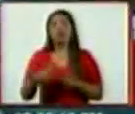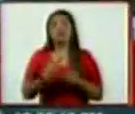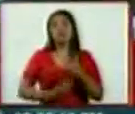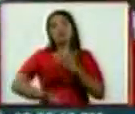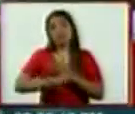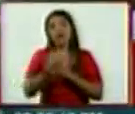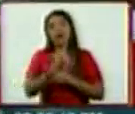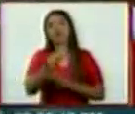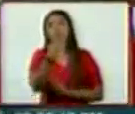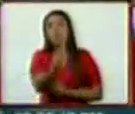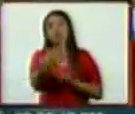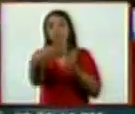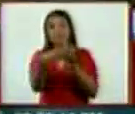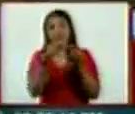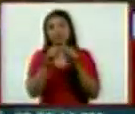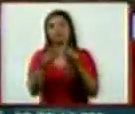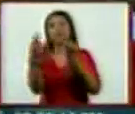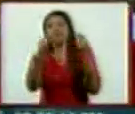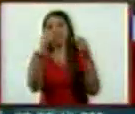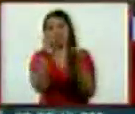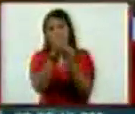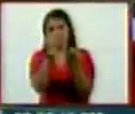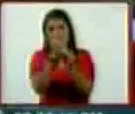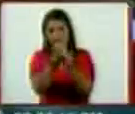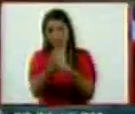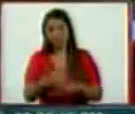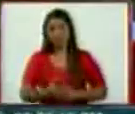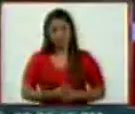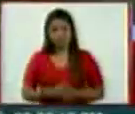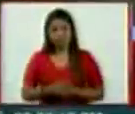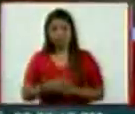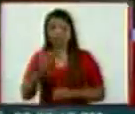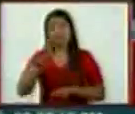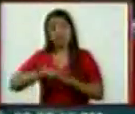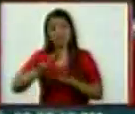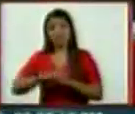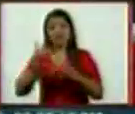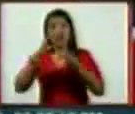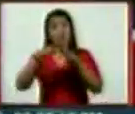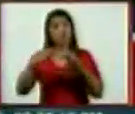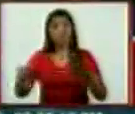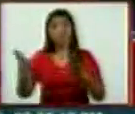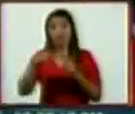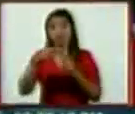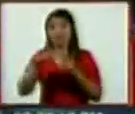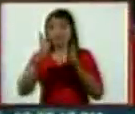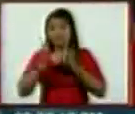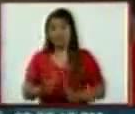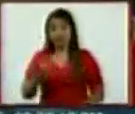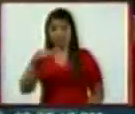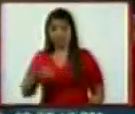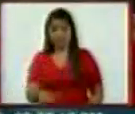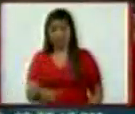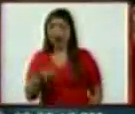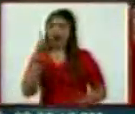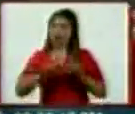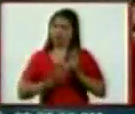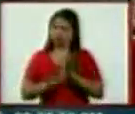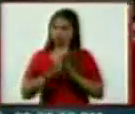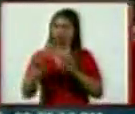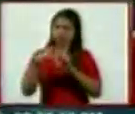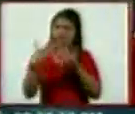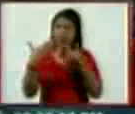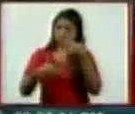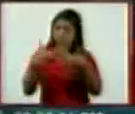mesa que está instalada y trabajando. Podemos anunciarle ya a los tachirenses, especialmente, algunos avances